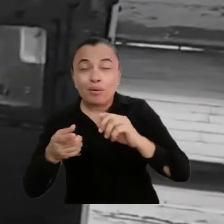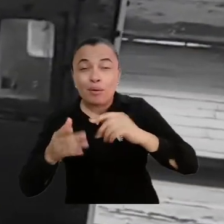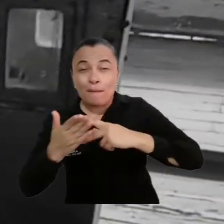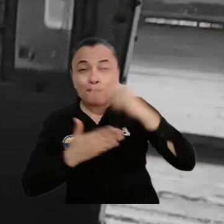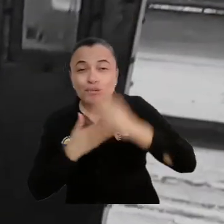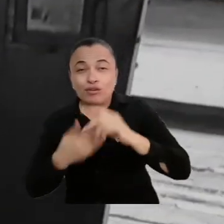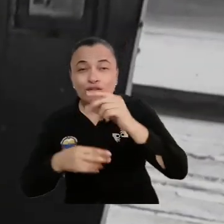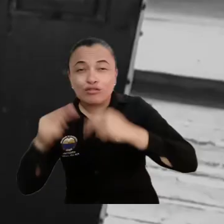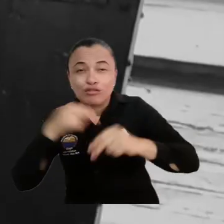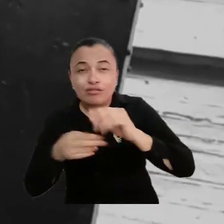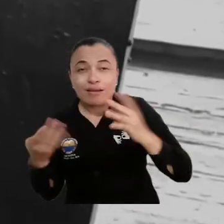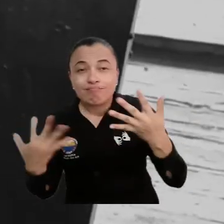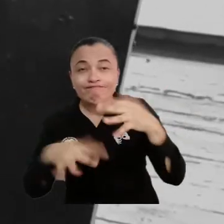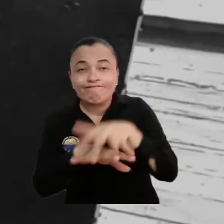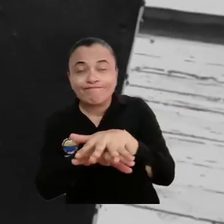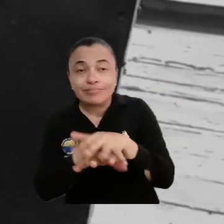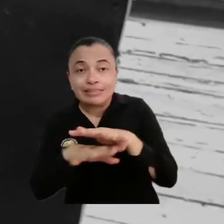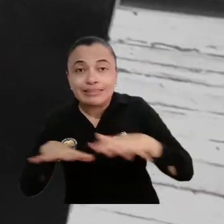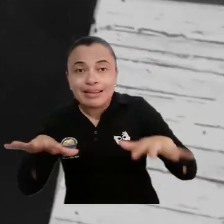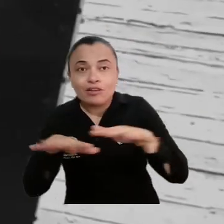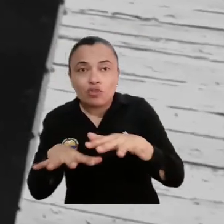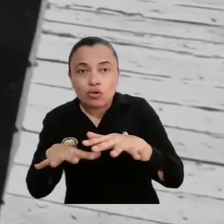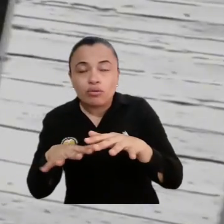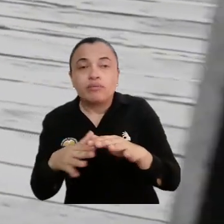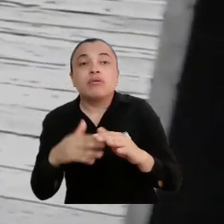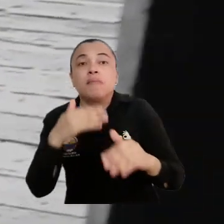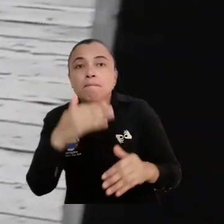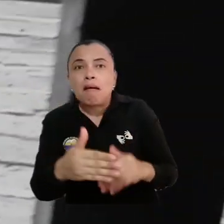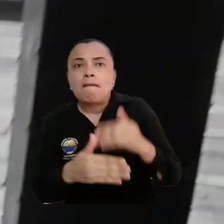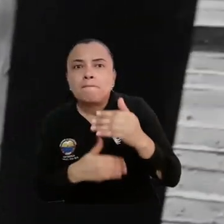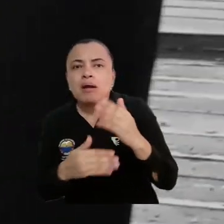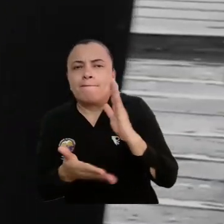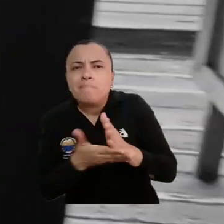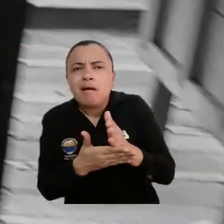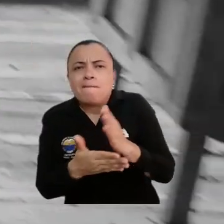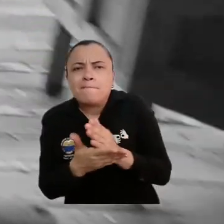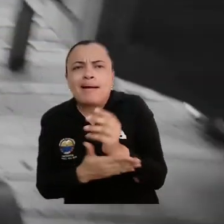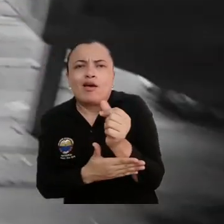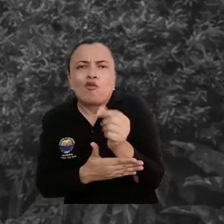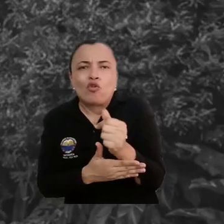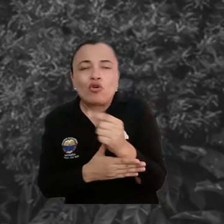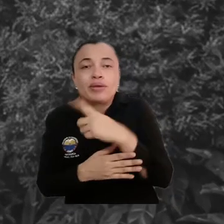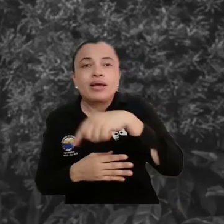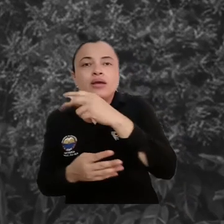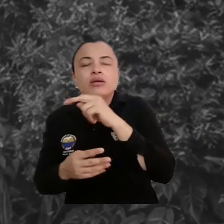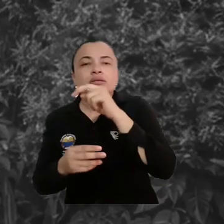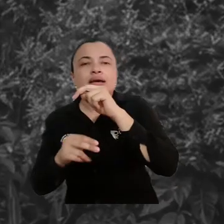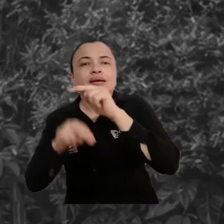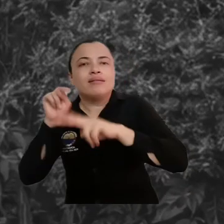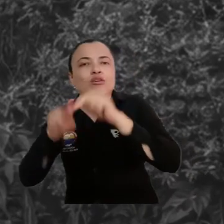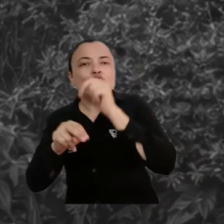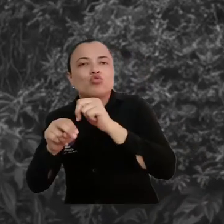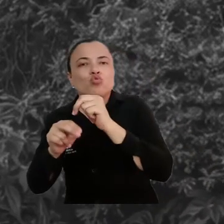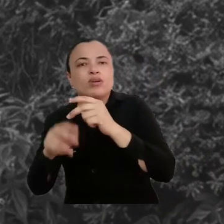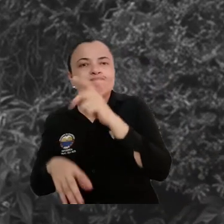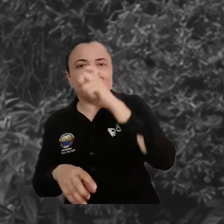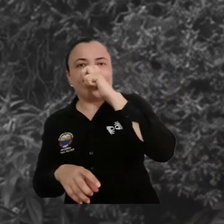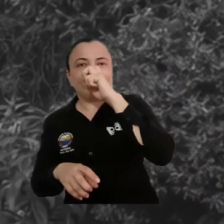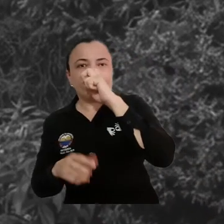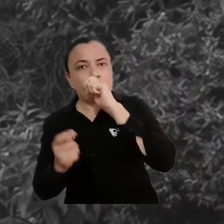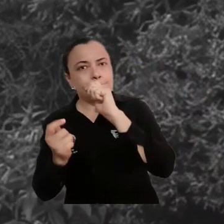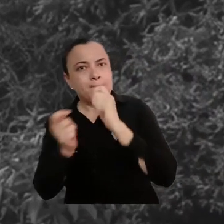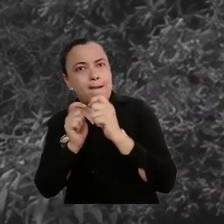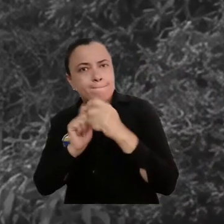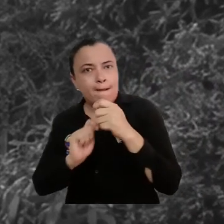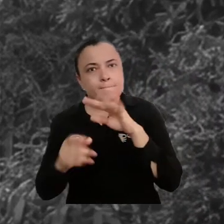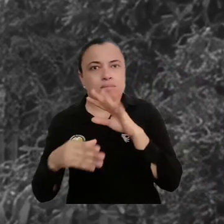territorio. Cuando las crisis económicas comenzaron a acumularse, estas estructuras rígidas mostraron poca capacidad de adaptación.